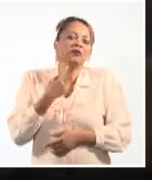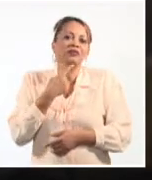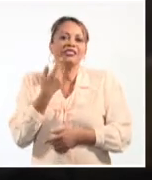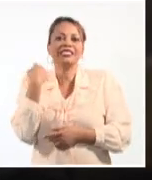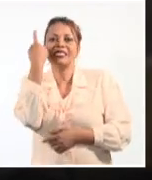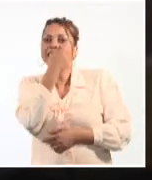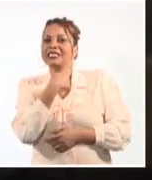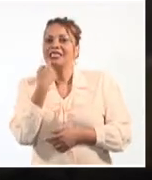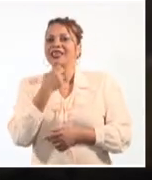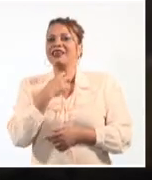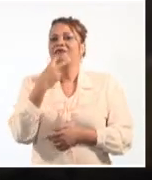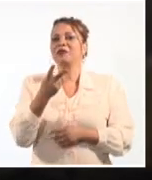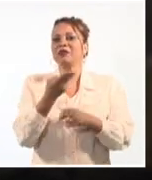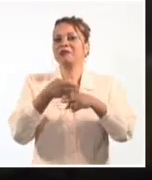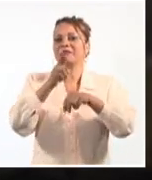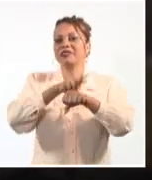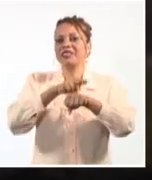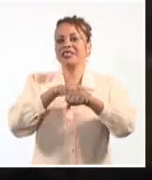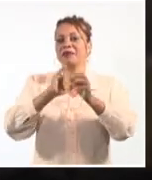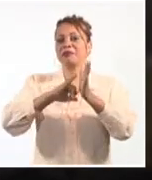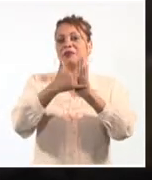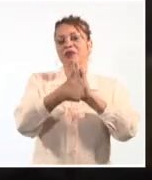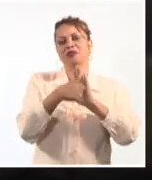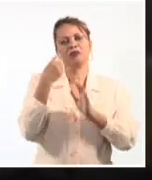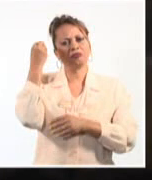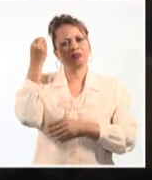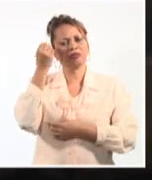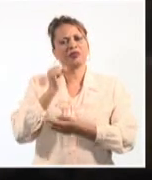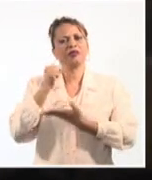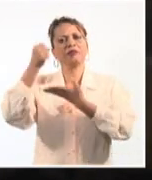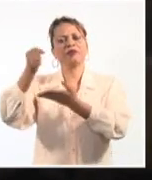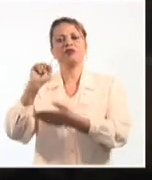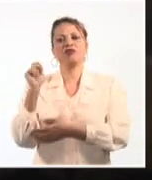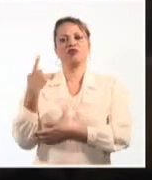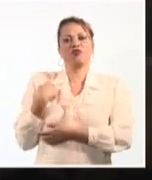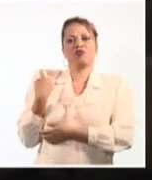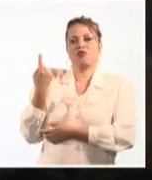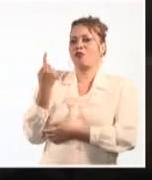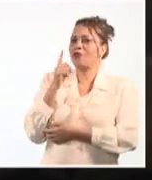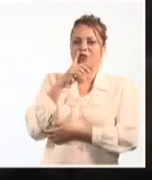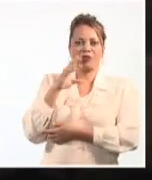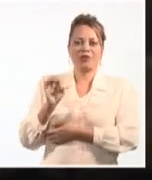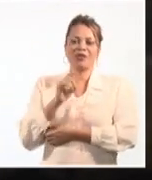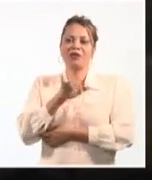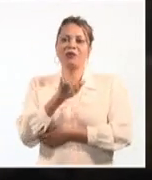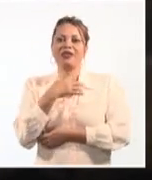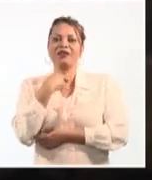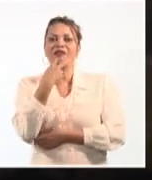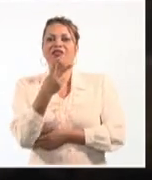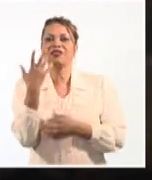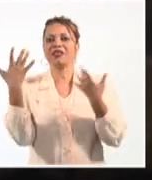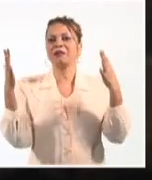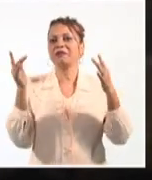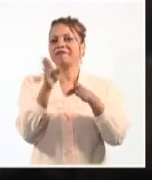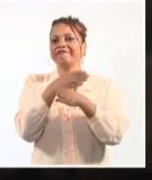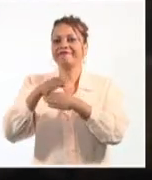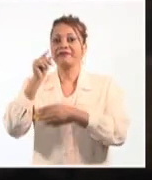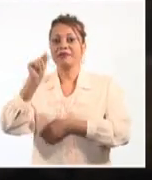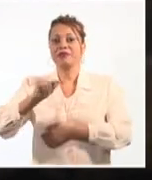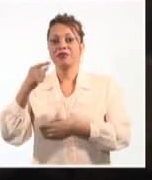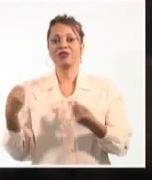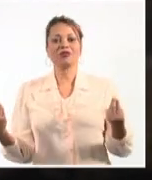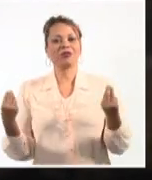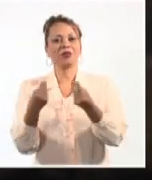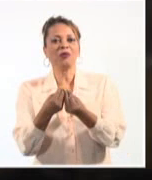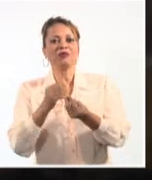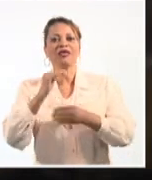voz representante de este gran proyecto. Creo que en este premio no solo estoy yo, están las voces y las manos de muchísimas personas que me acompañaron en